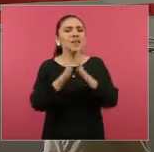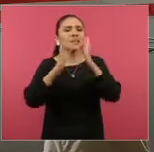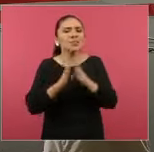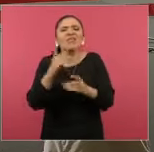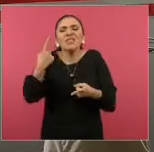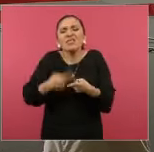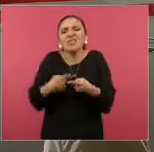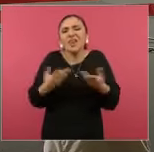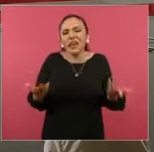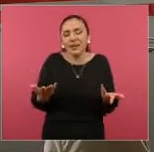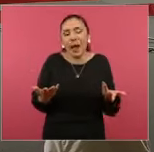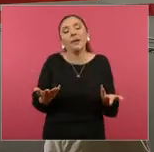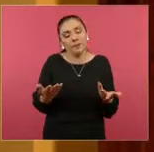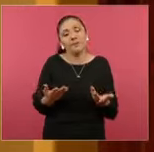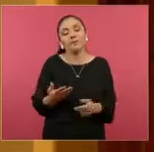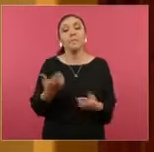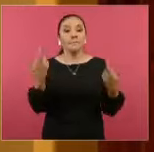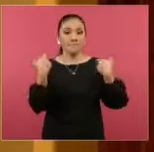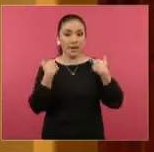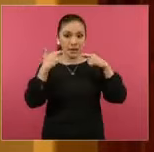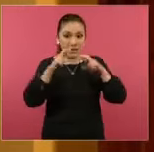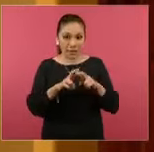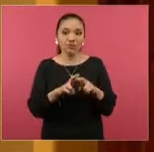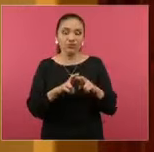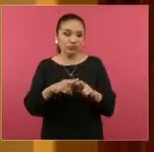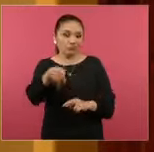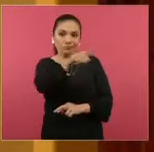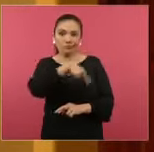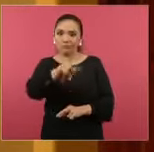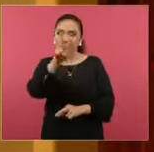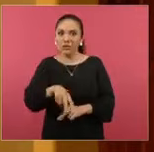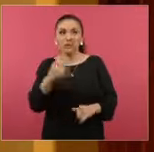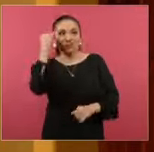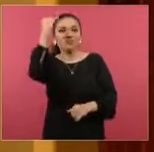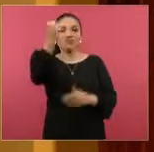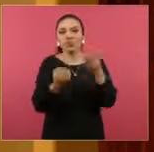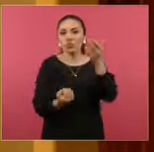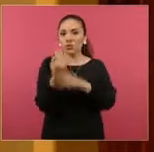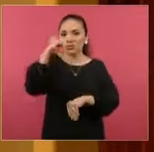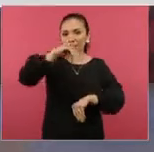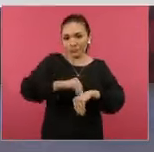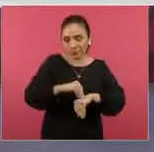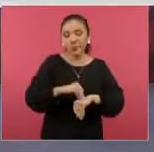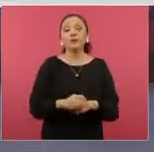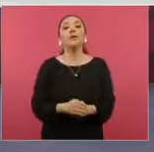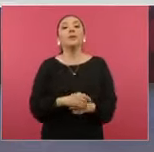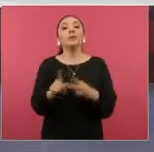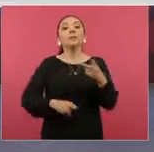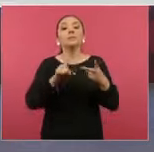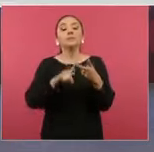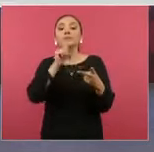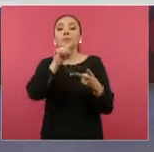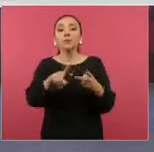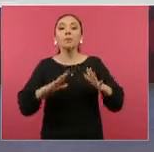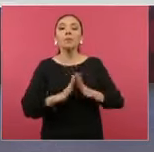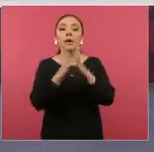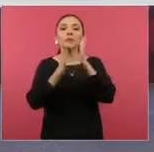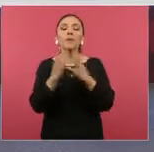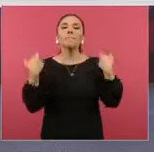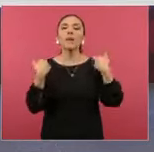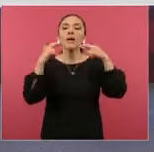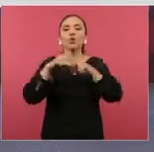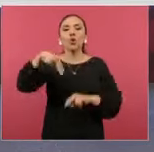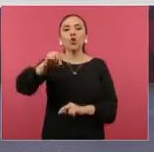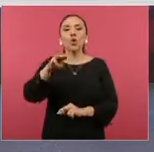esto? Participaron docentes, que son realmente los innovadores, participaron